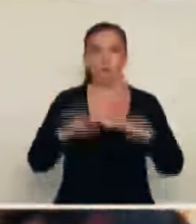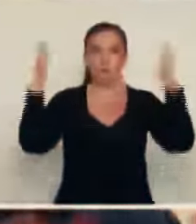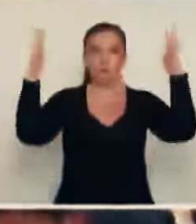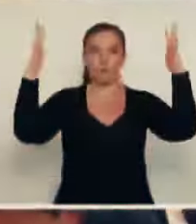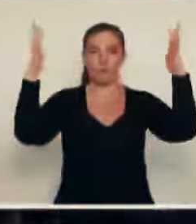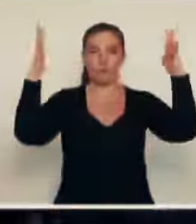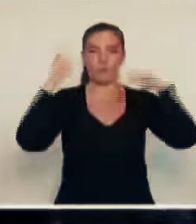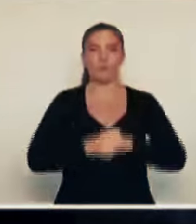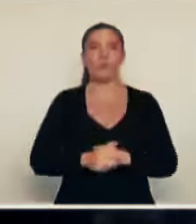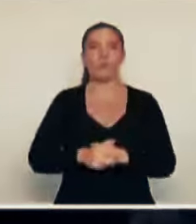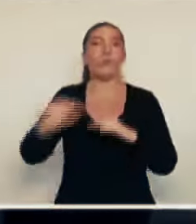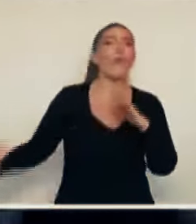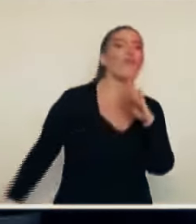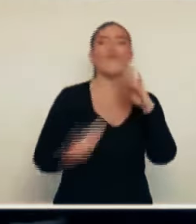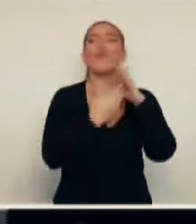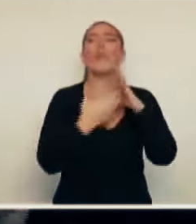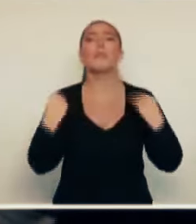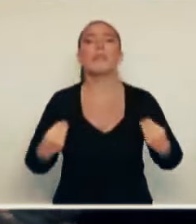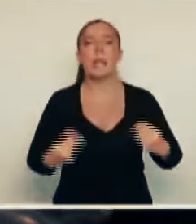Y fundamentalmente,